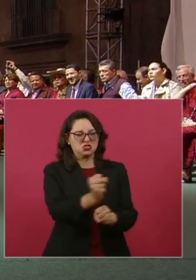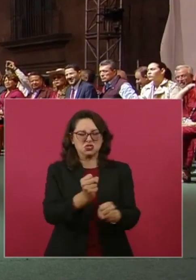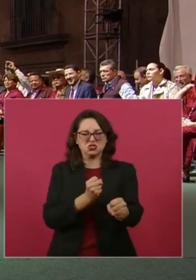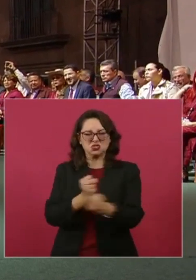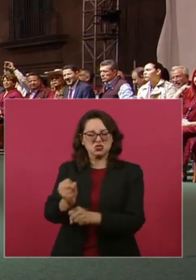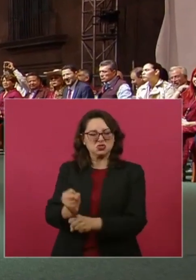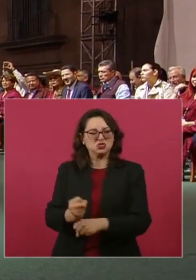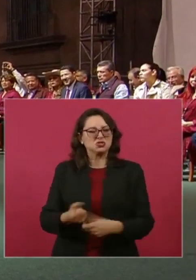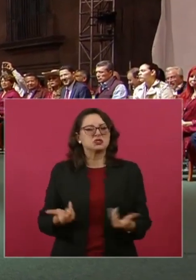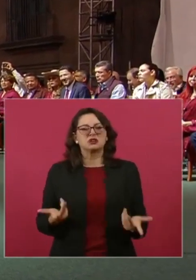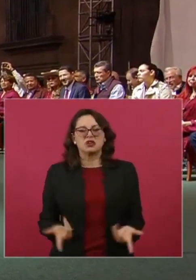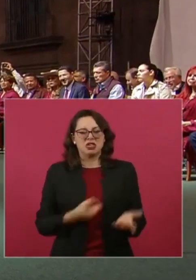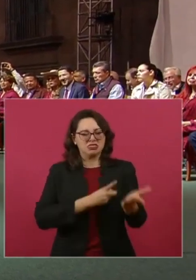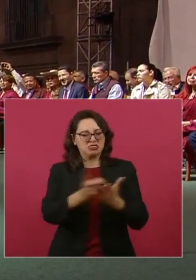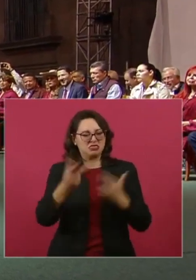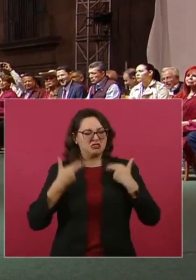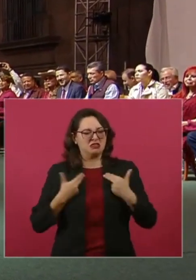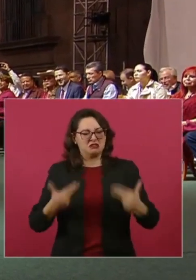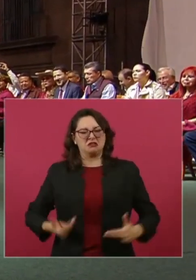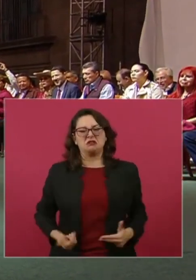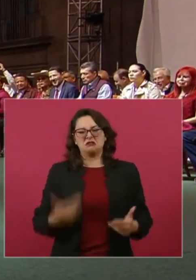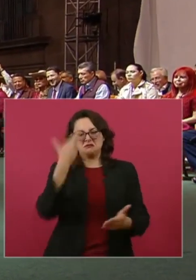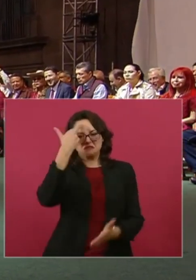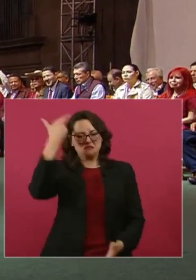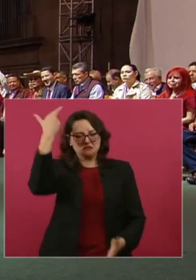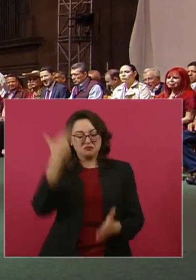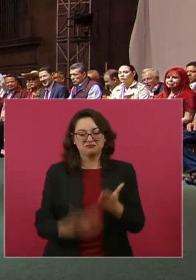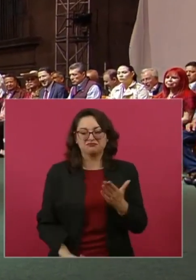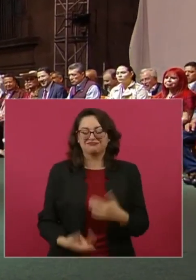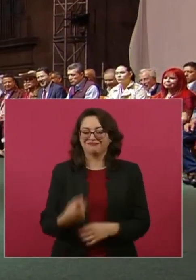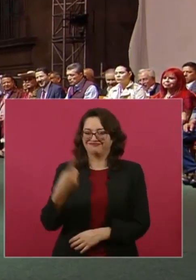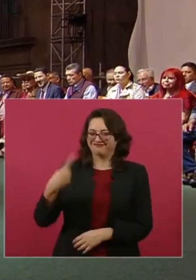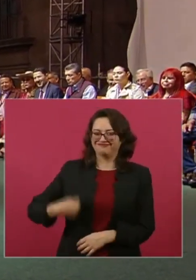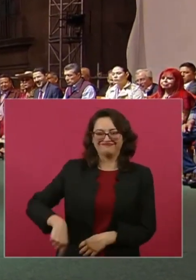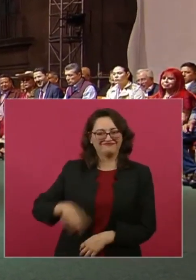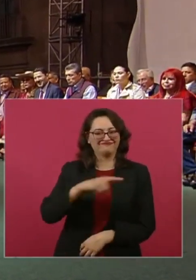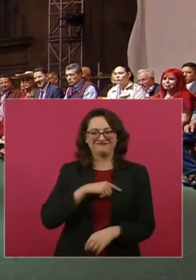se tolera la violación de los derechos humanos